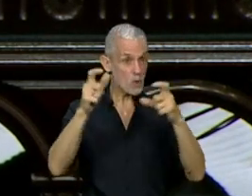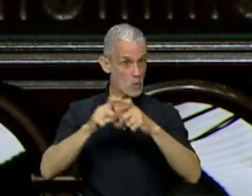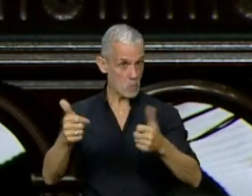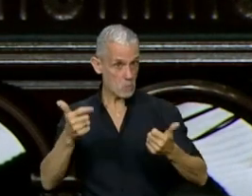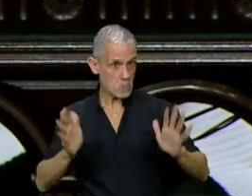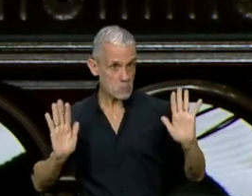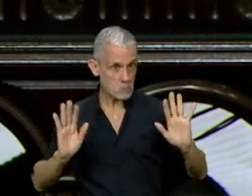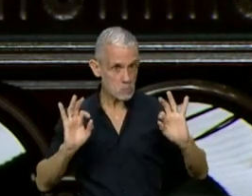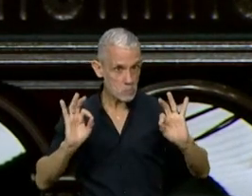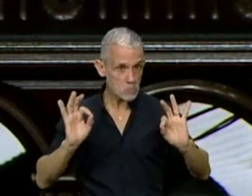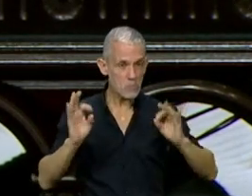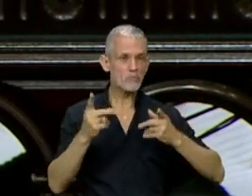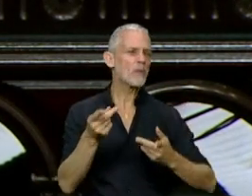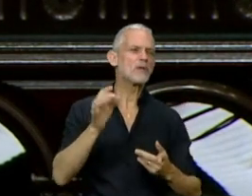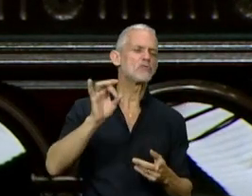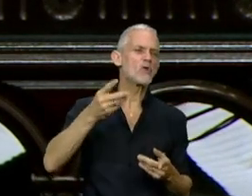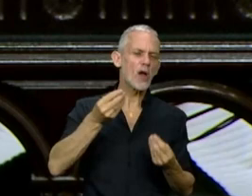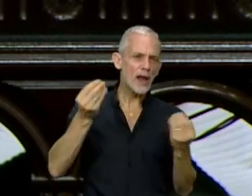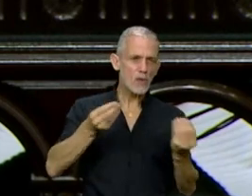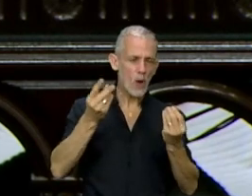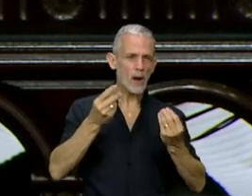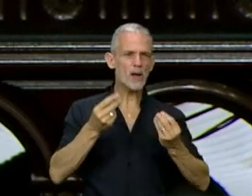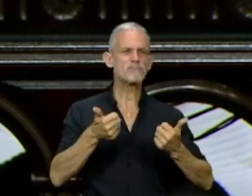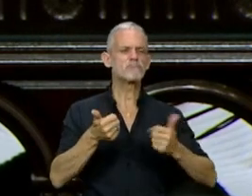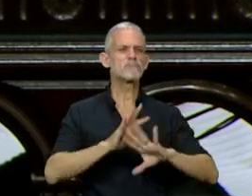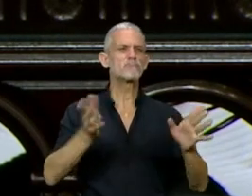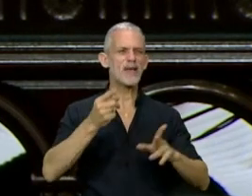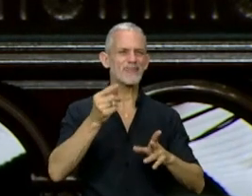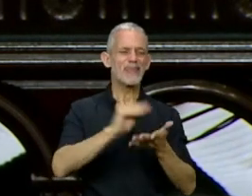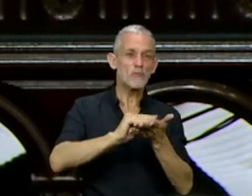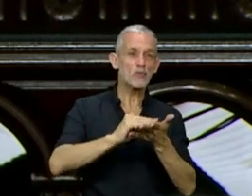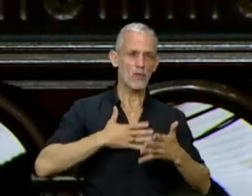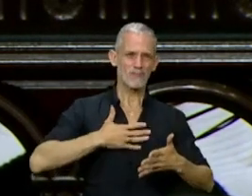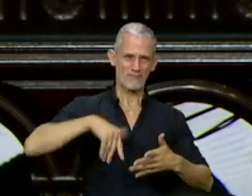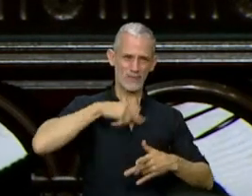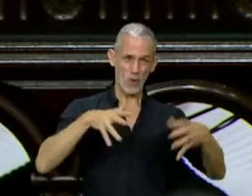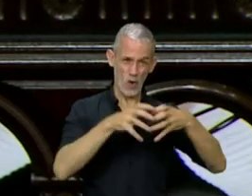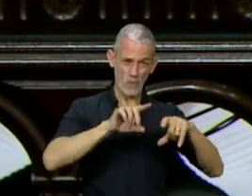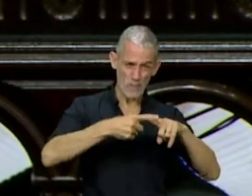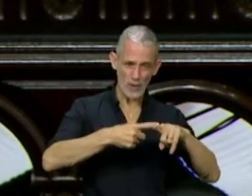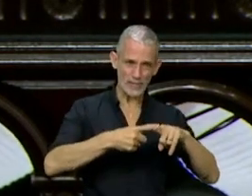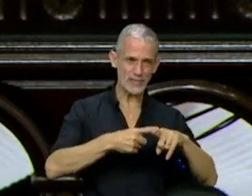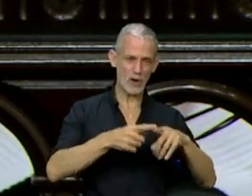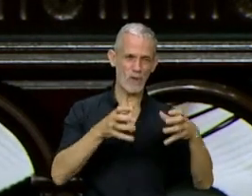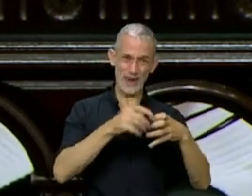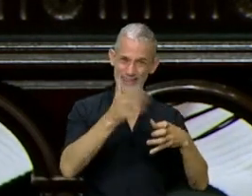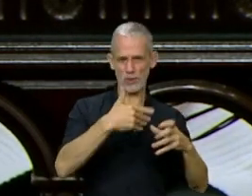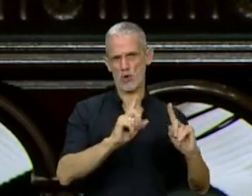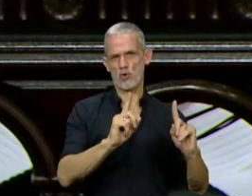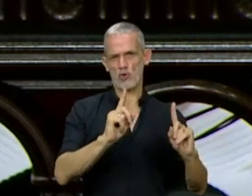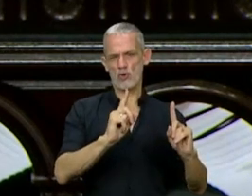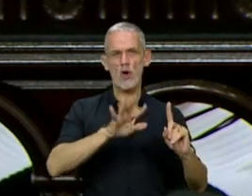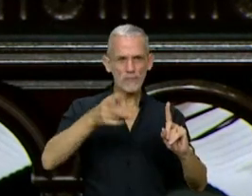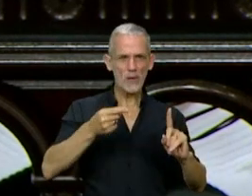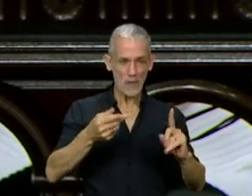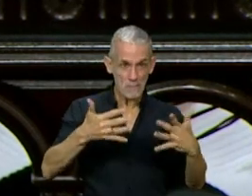quedaron de manifiesto, no solamente en la reivindicación que hicieron diputados de nuestro bloque, sino principalmente en